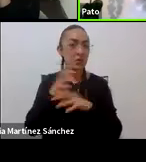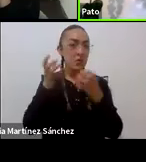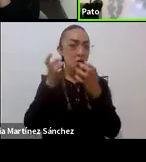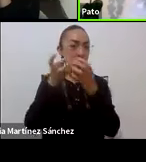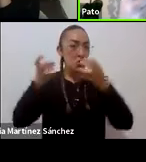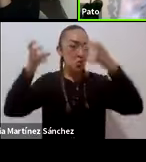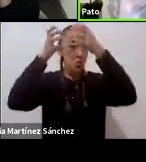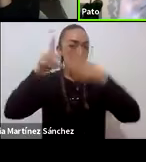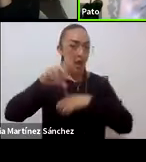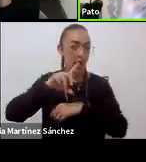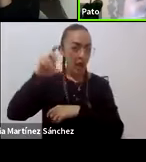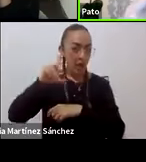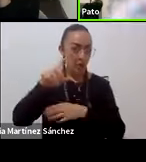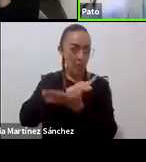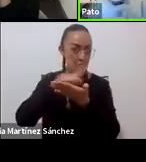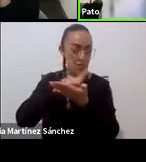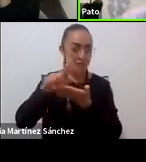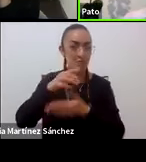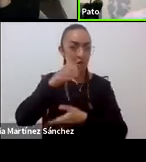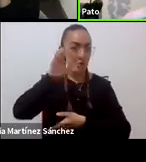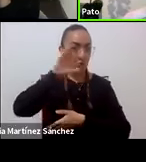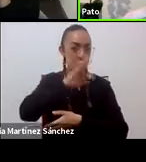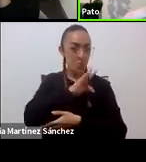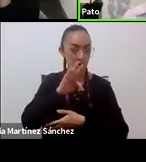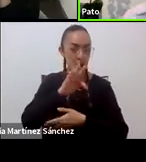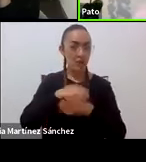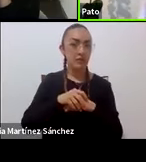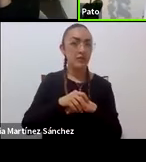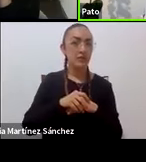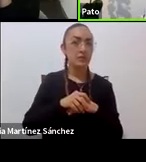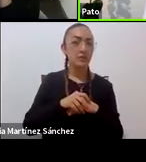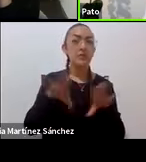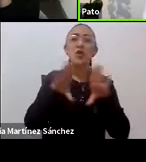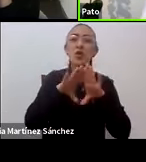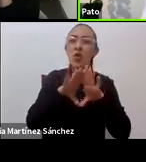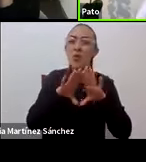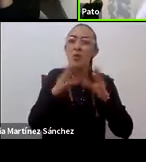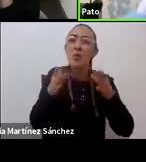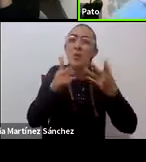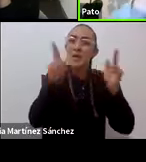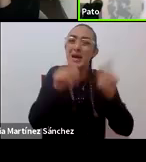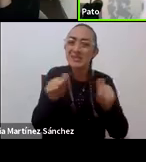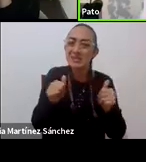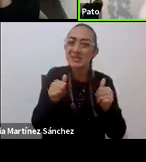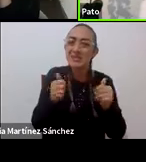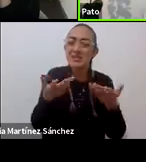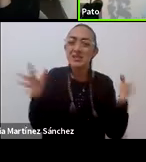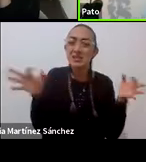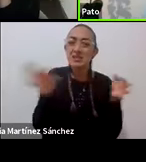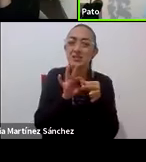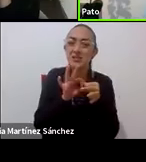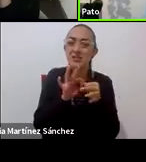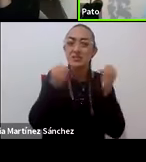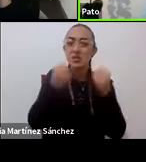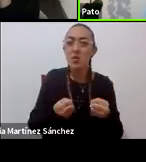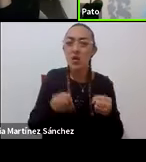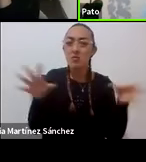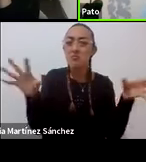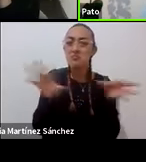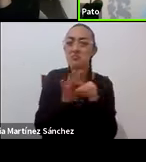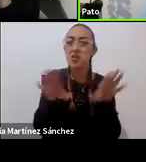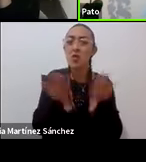agua limpia? O sea, ¿cómo se conecta con la paz? ¿No? Y cómo se conecta con la seguridad. ¿no?